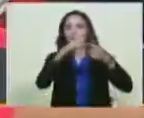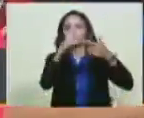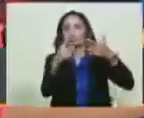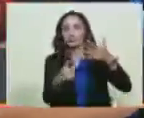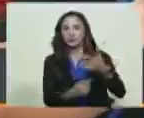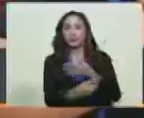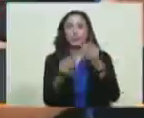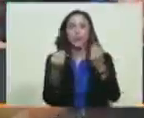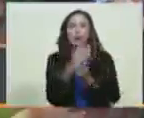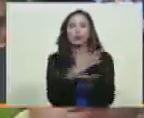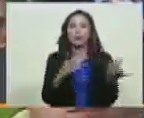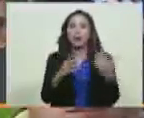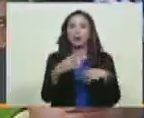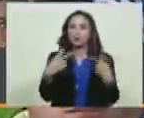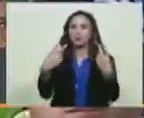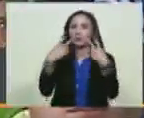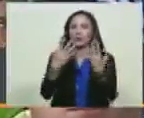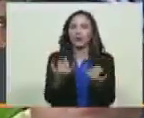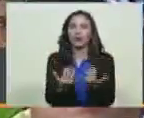televisión